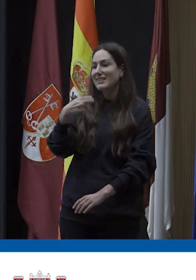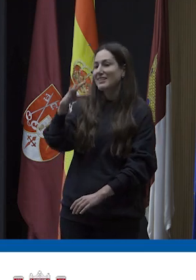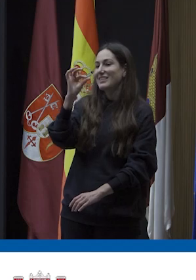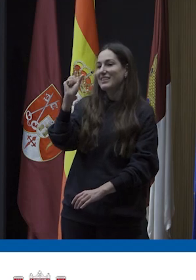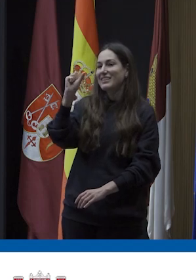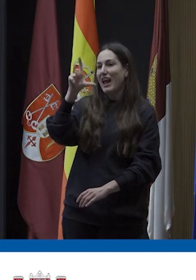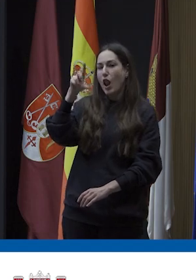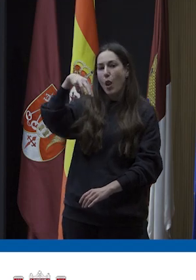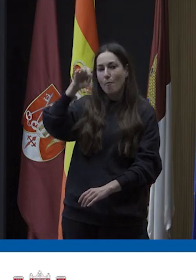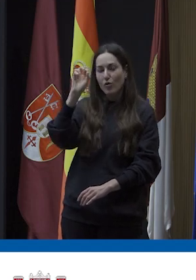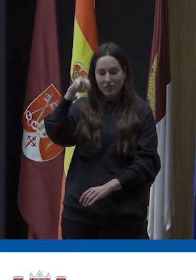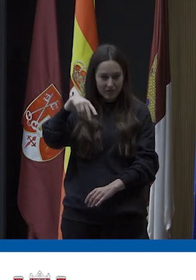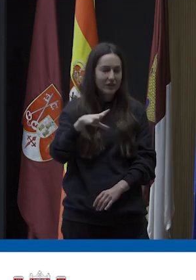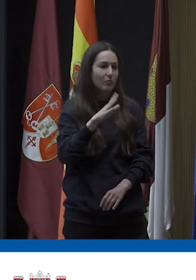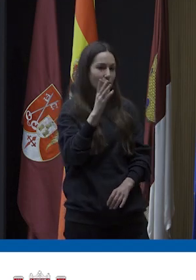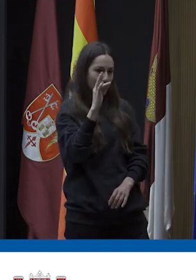también.